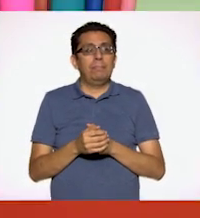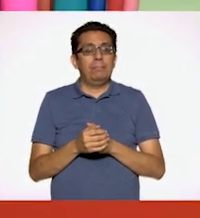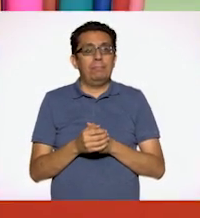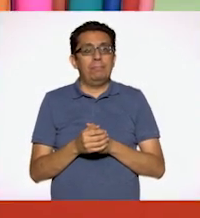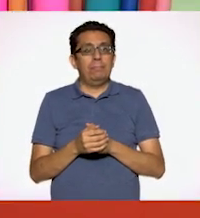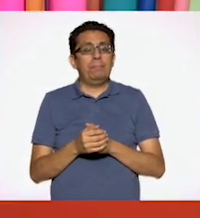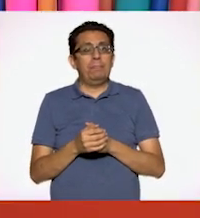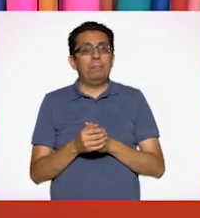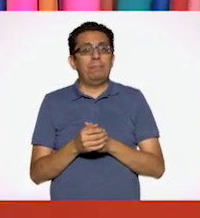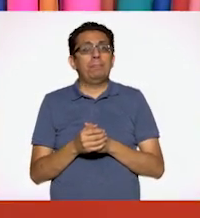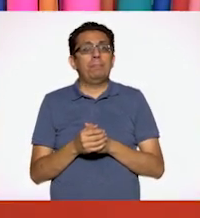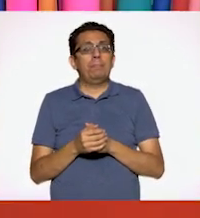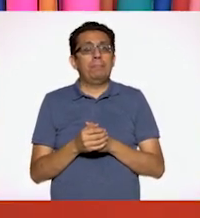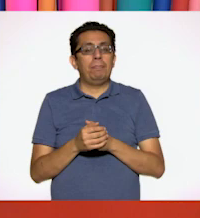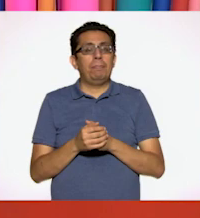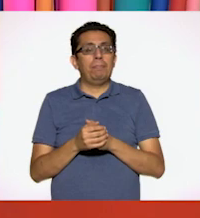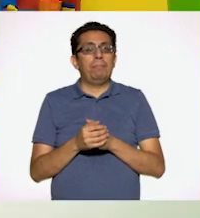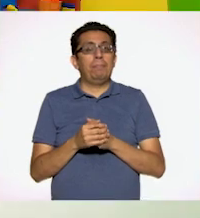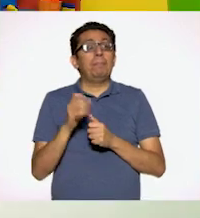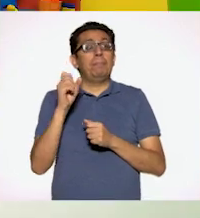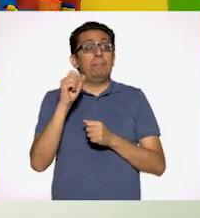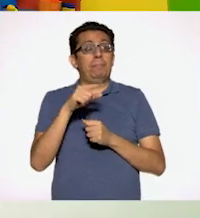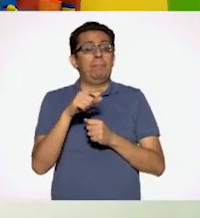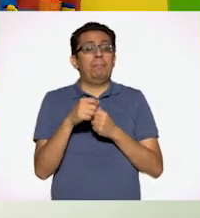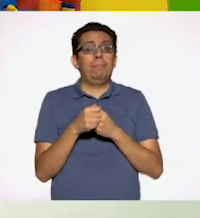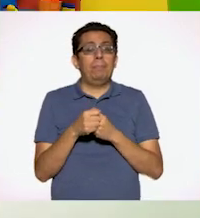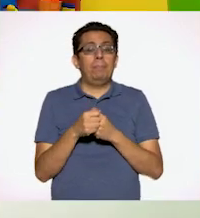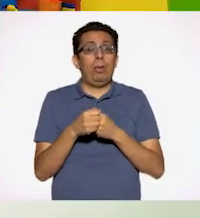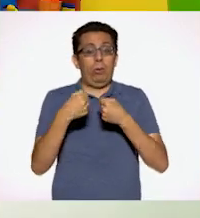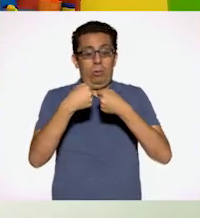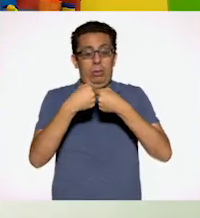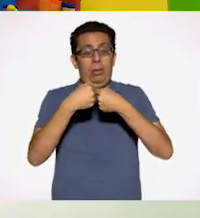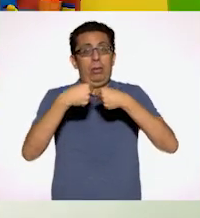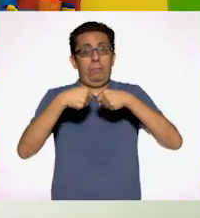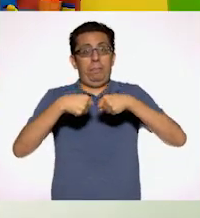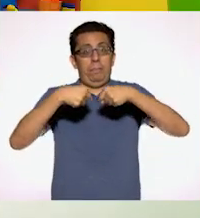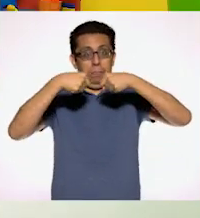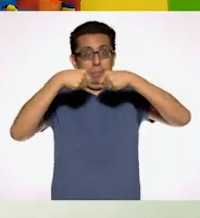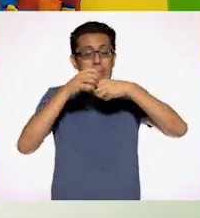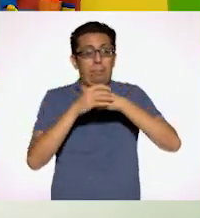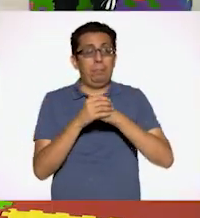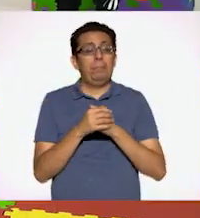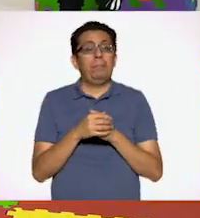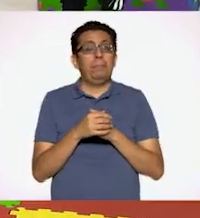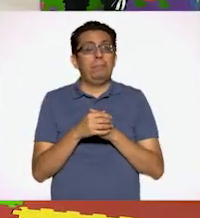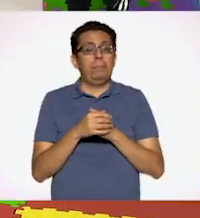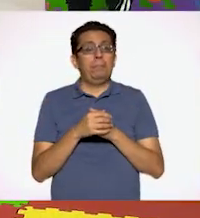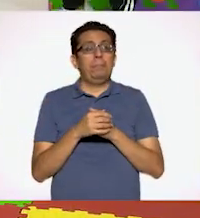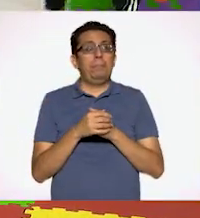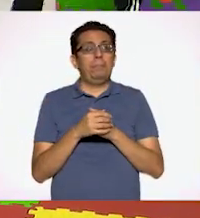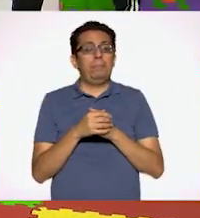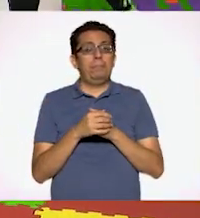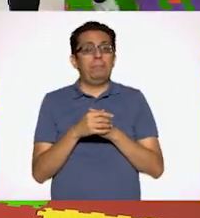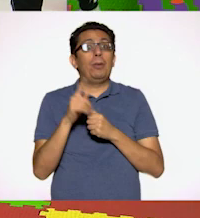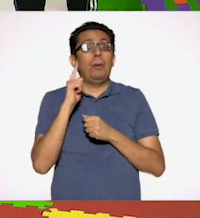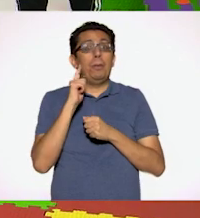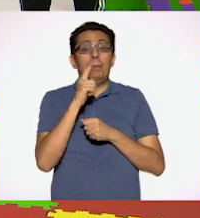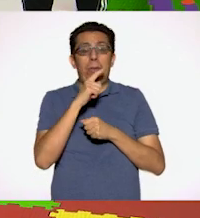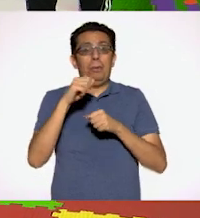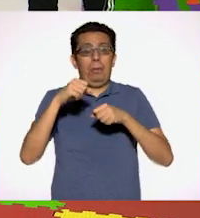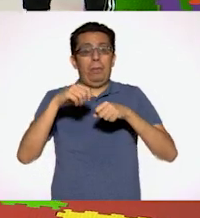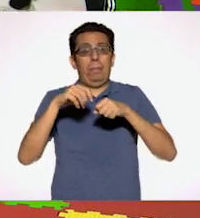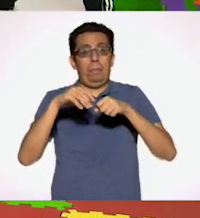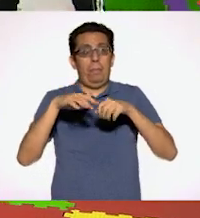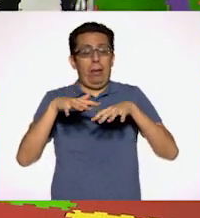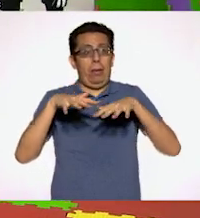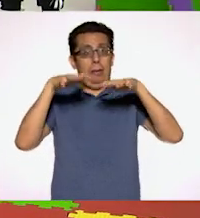Elevamos nuestras rodillas, rodillas arriba, trasero arriba. Rodillas elevadas, trasero arriba. Cabeza abajo. Cabeza